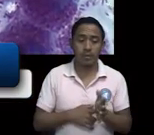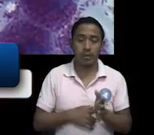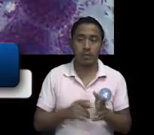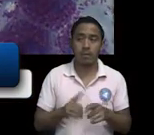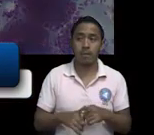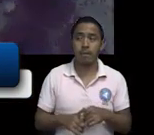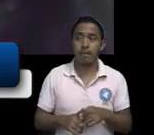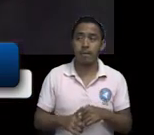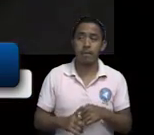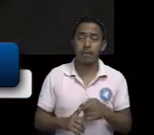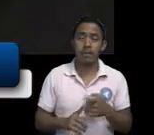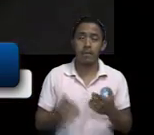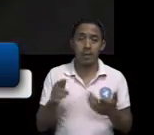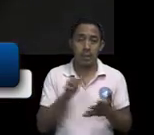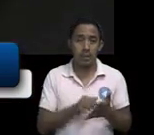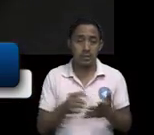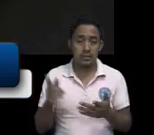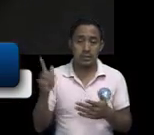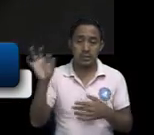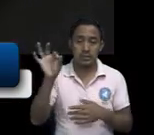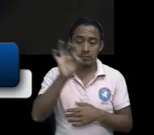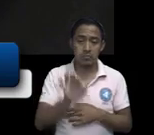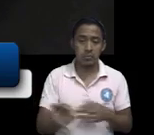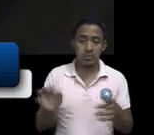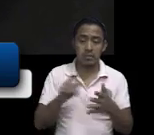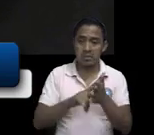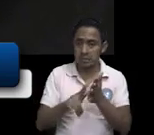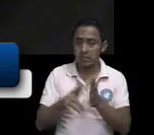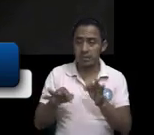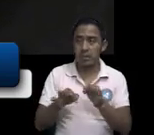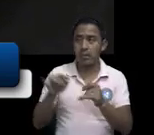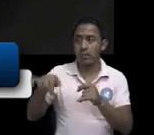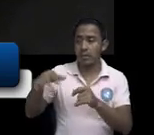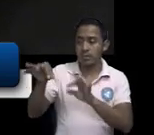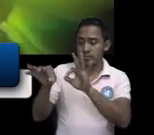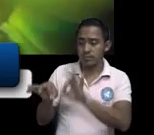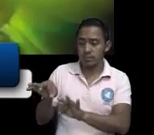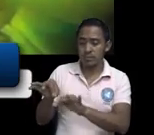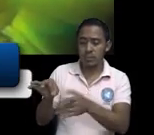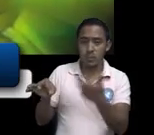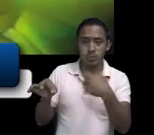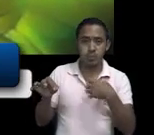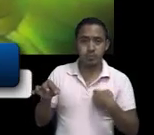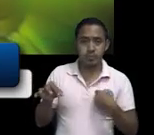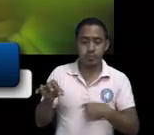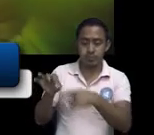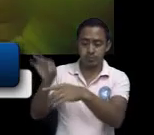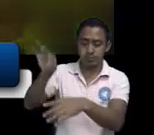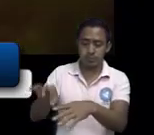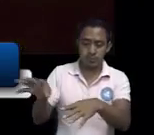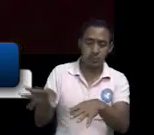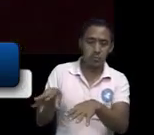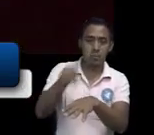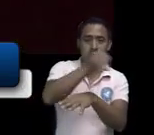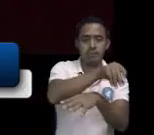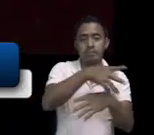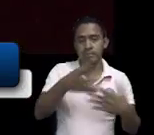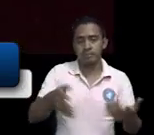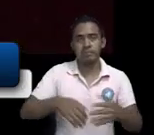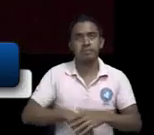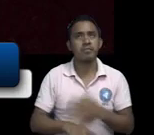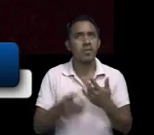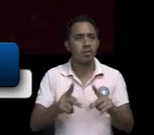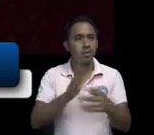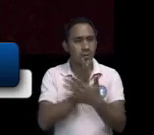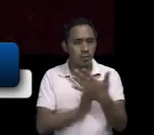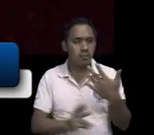limpia, pero una vez que ella se posa en la materia fecal de los animales y después en la comida de nosotros, es donde nos transmiten los parásitos. Hay unas